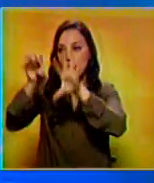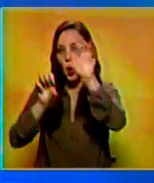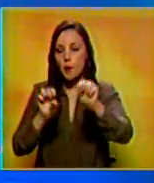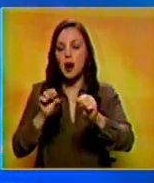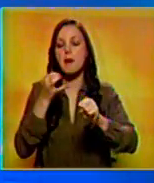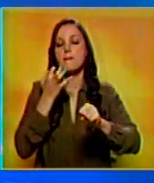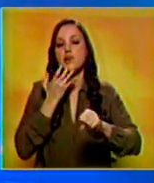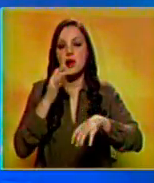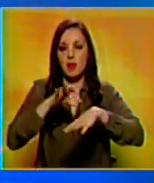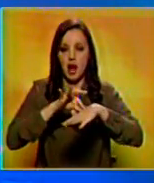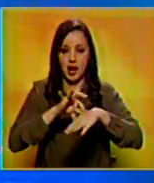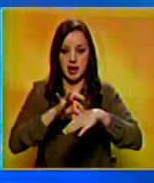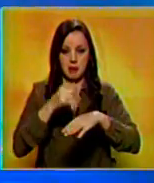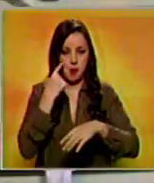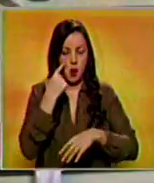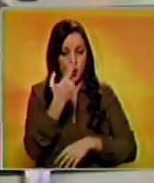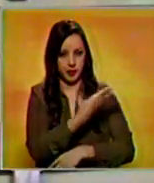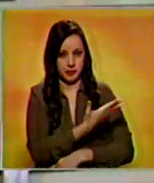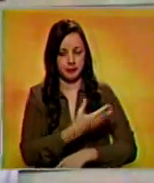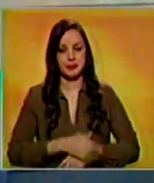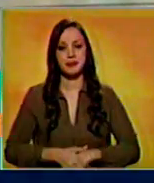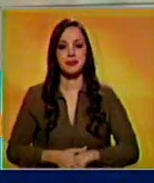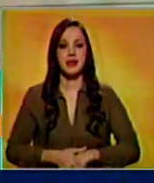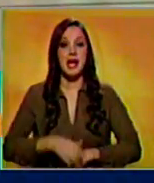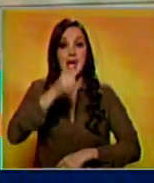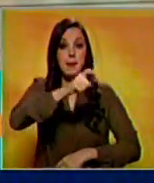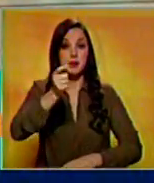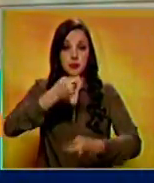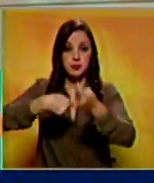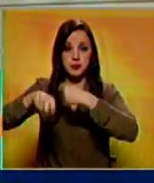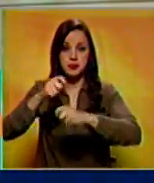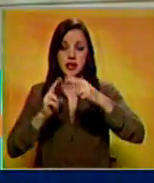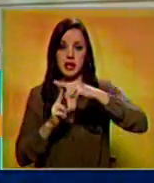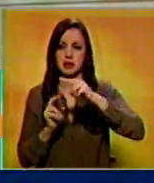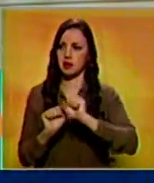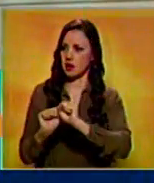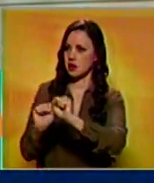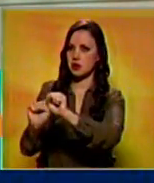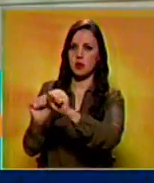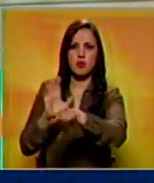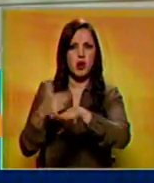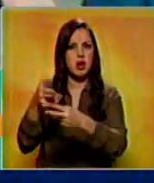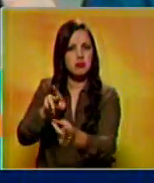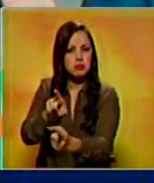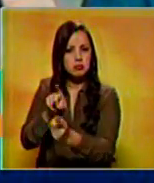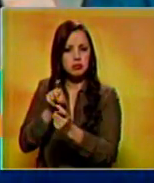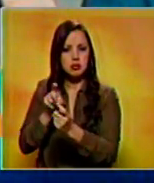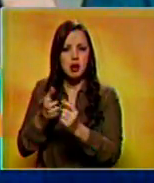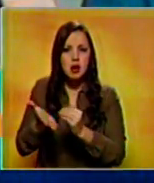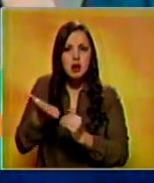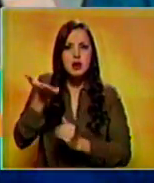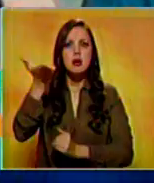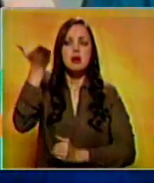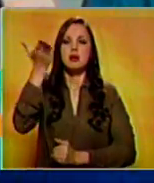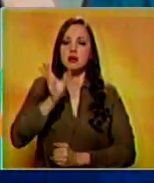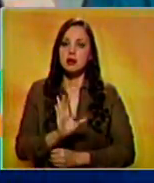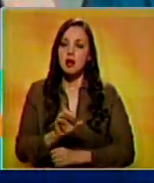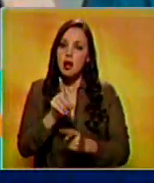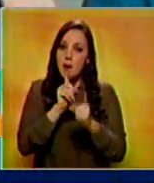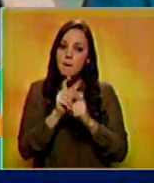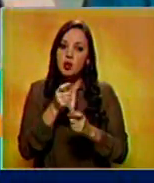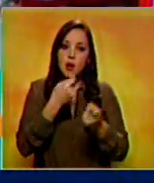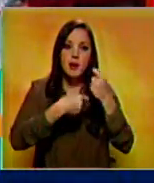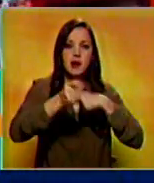la carne. Javier Faría nos amplía. Los comerciantes del Táchira rechazaron el incremento entre el 70 y 300% de impuestos por